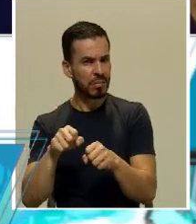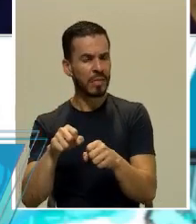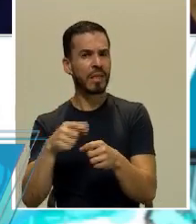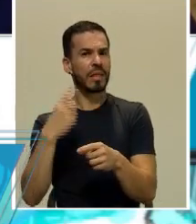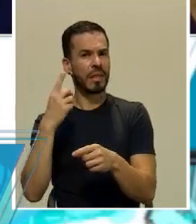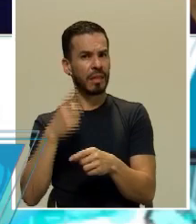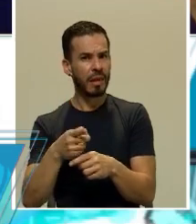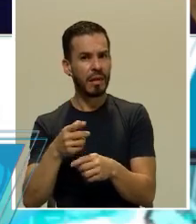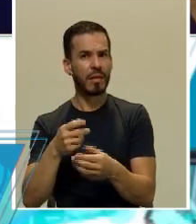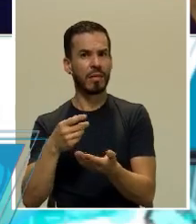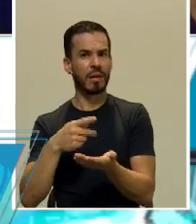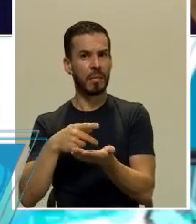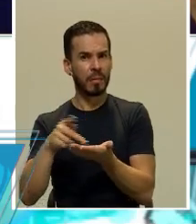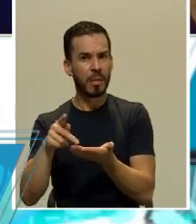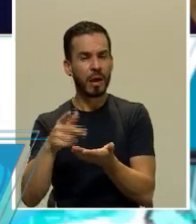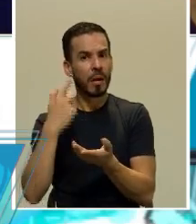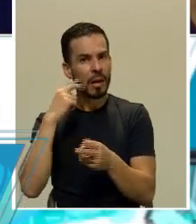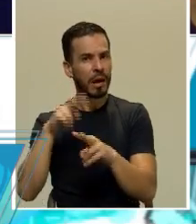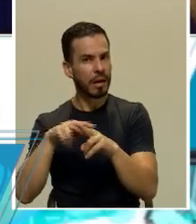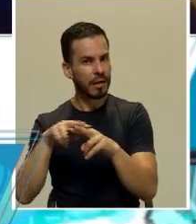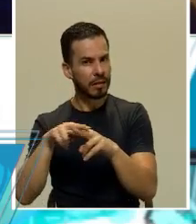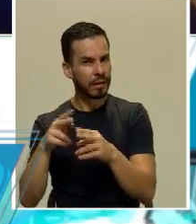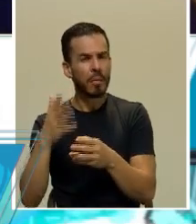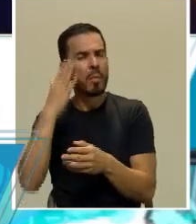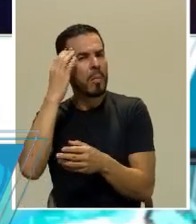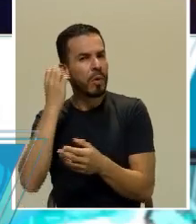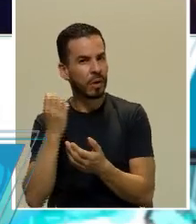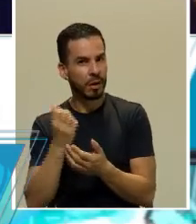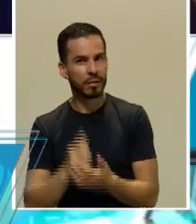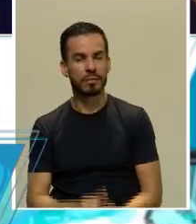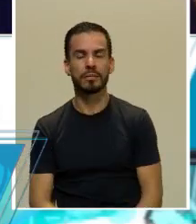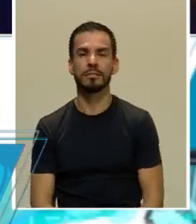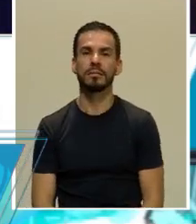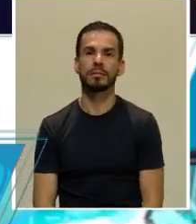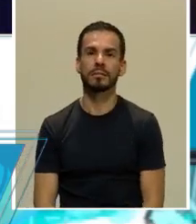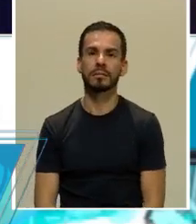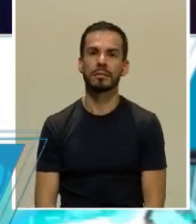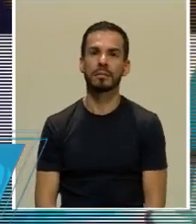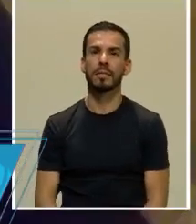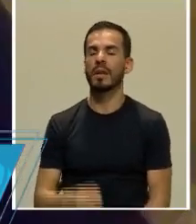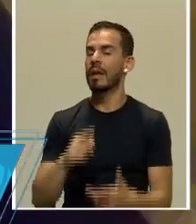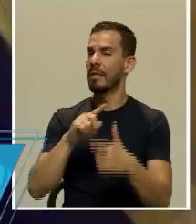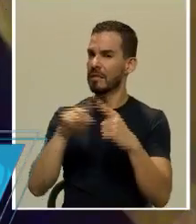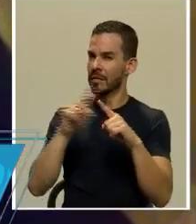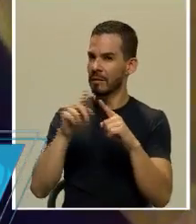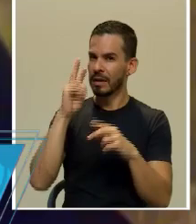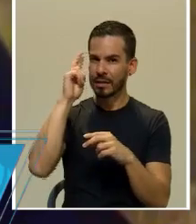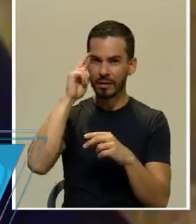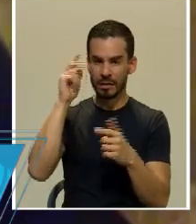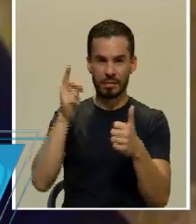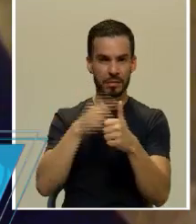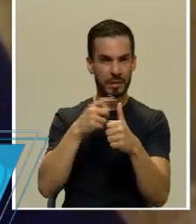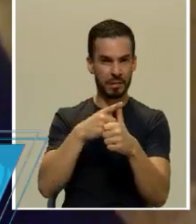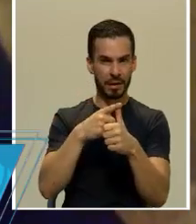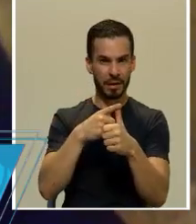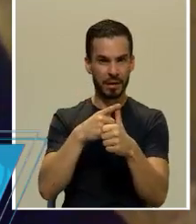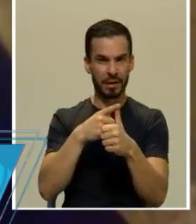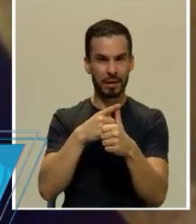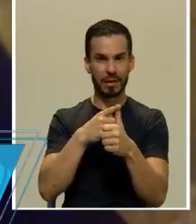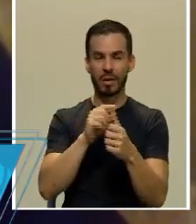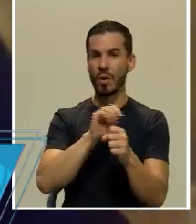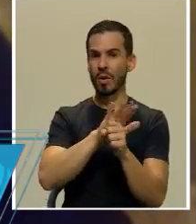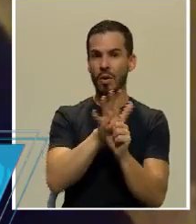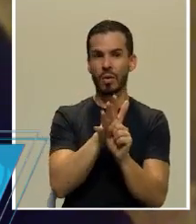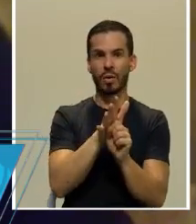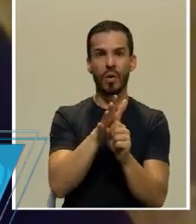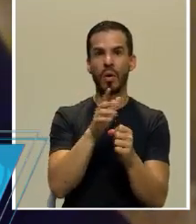prudente hacer una inversión de este tipo? ¿Por qué? Vea, por varias razones. Número uno, parte del COVID